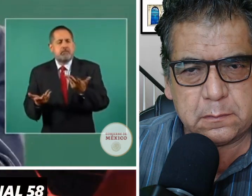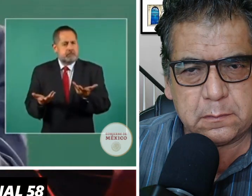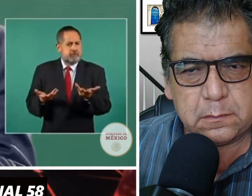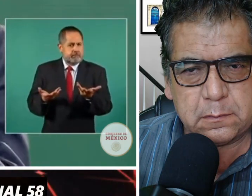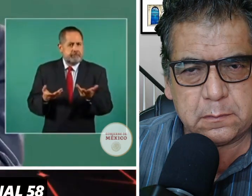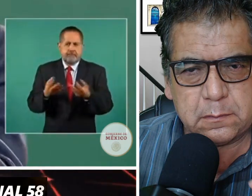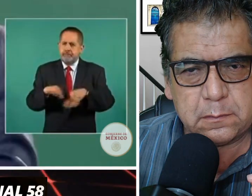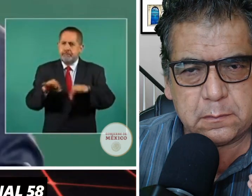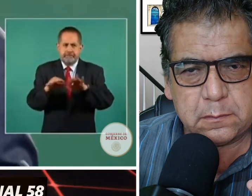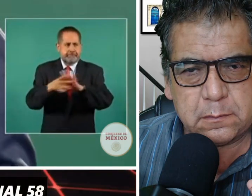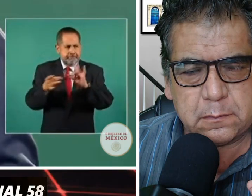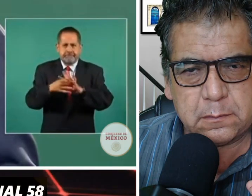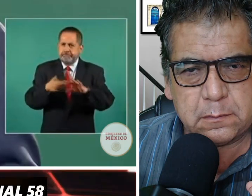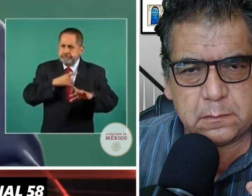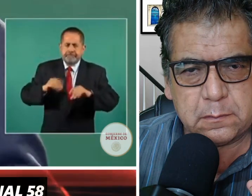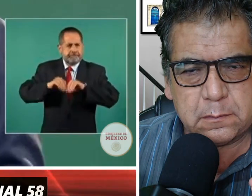es importante, ¿no?